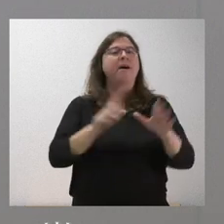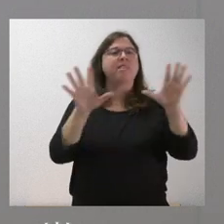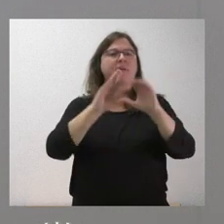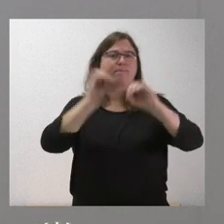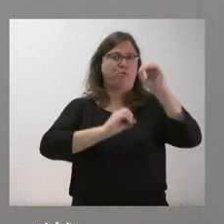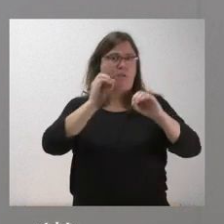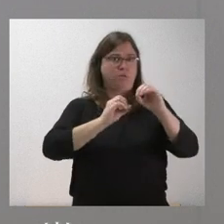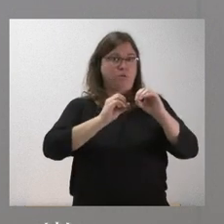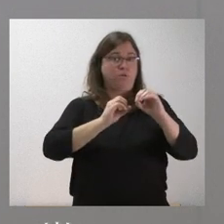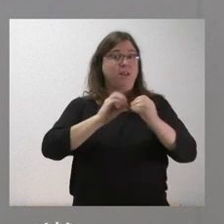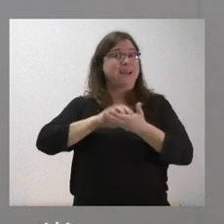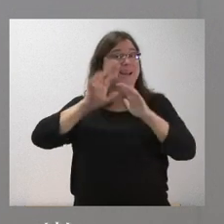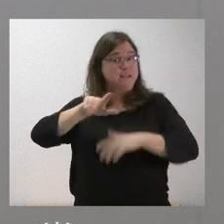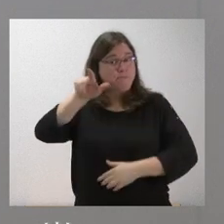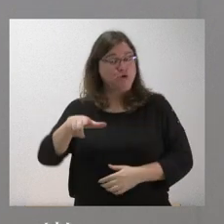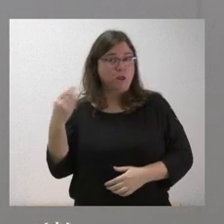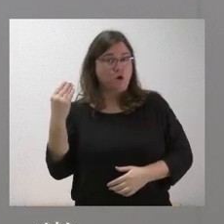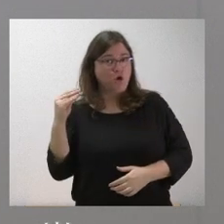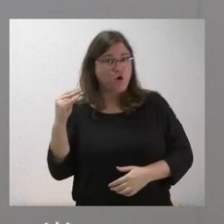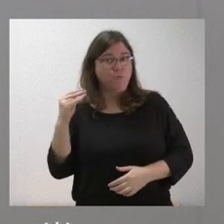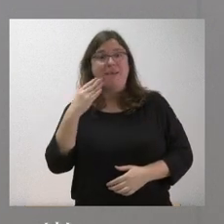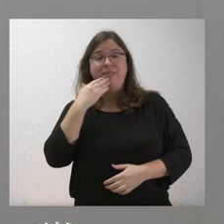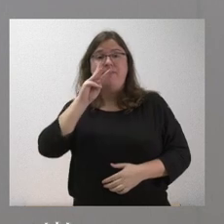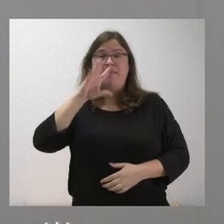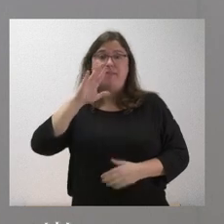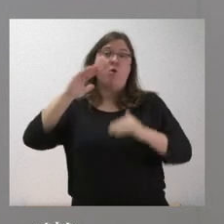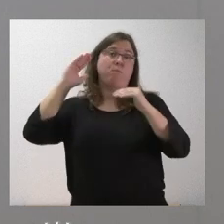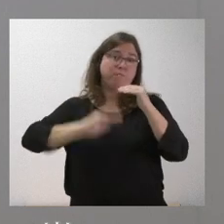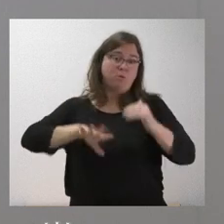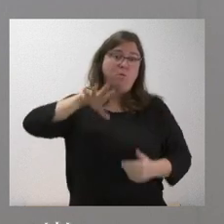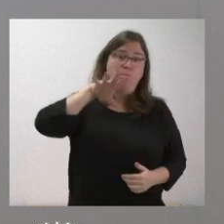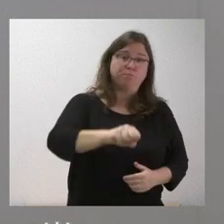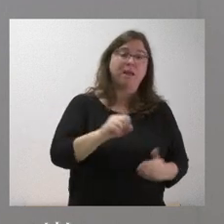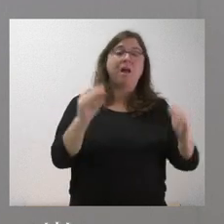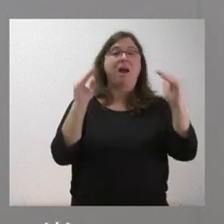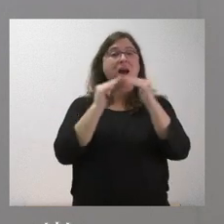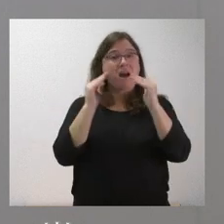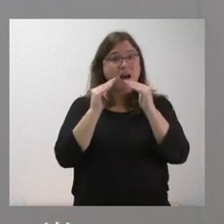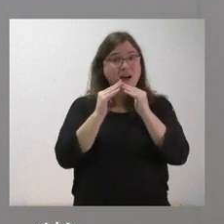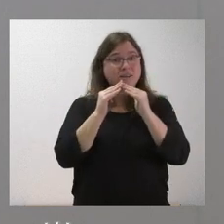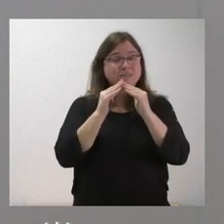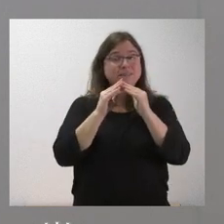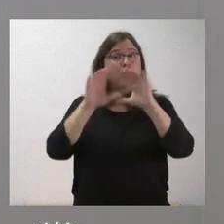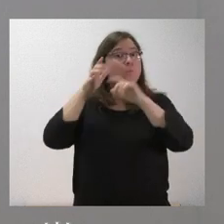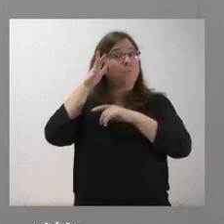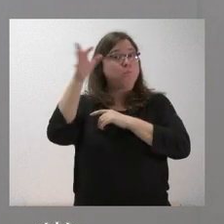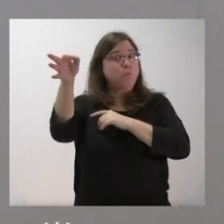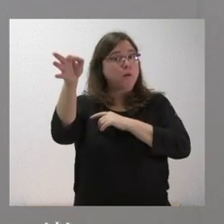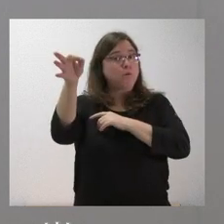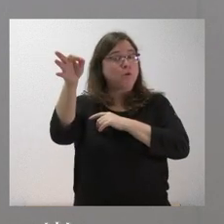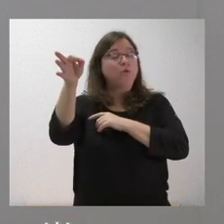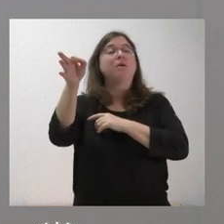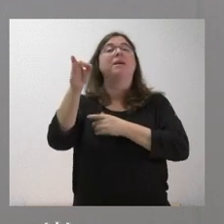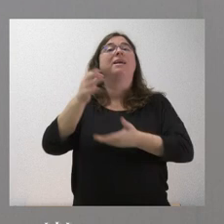Castilla y león cuando un joven de menos de 35 años adquiere una vivienda en el mundo rural el impuesto de transmisiones